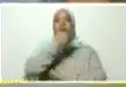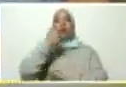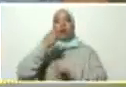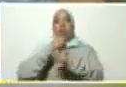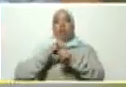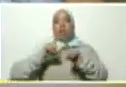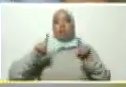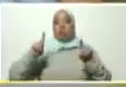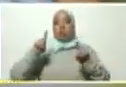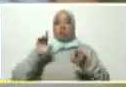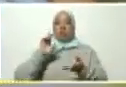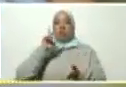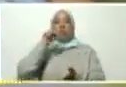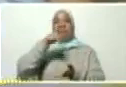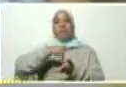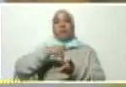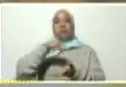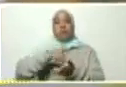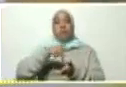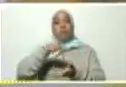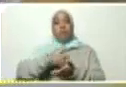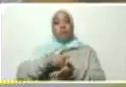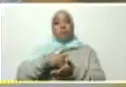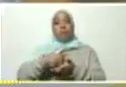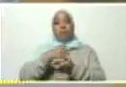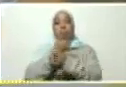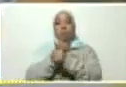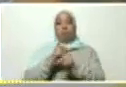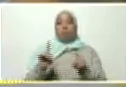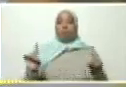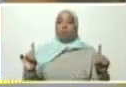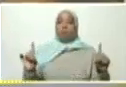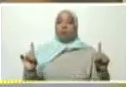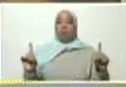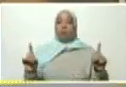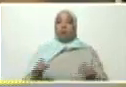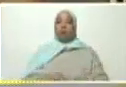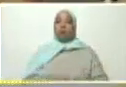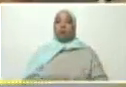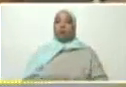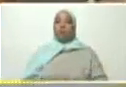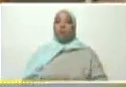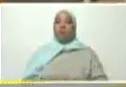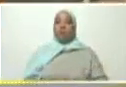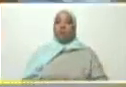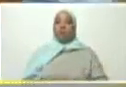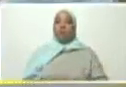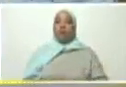representativa democracia formal democracia burguesa